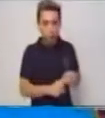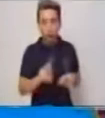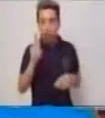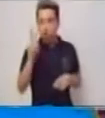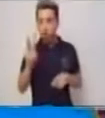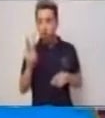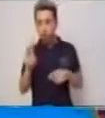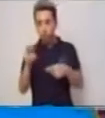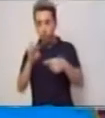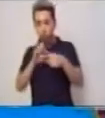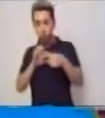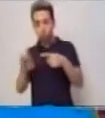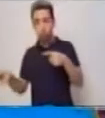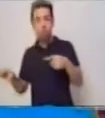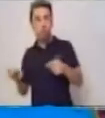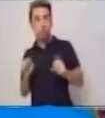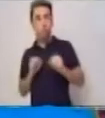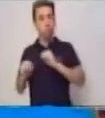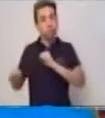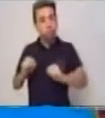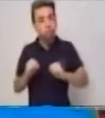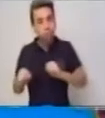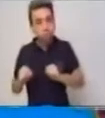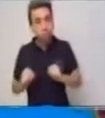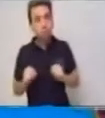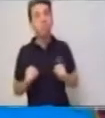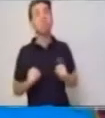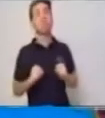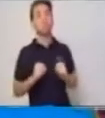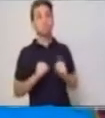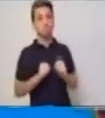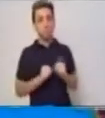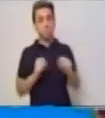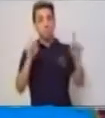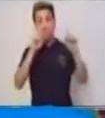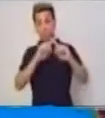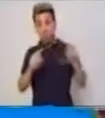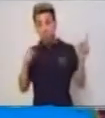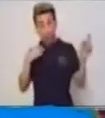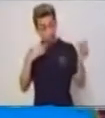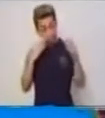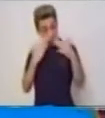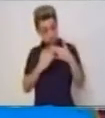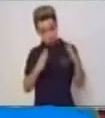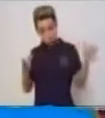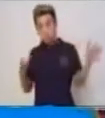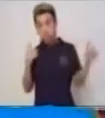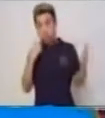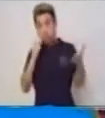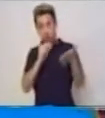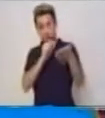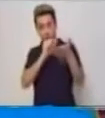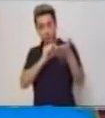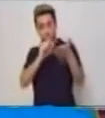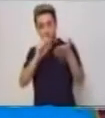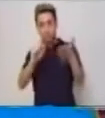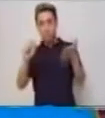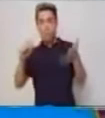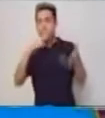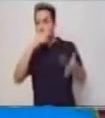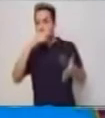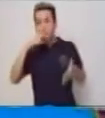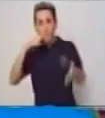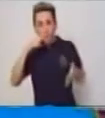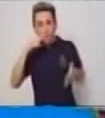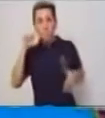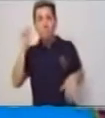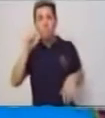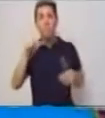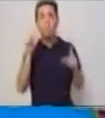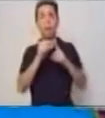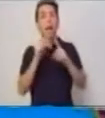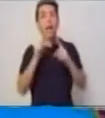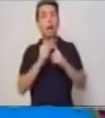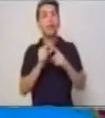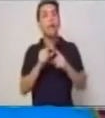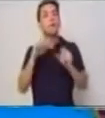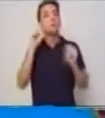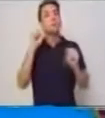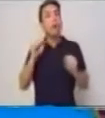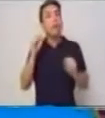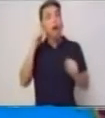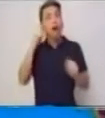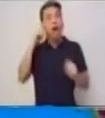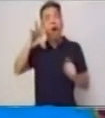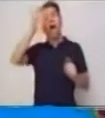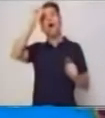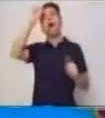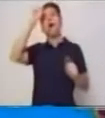Pero luego me doy cuenta que la palabra que está subrayada podría ser un nexo y que yo puedo decir